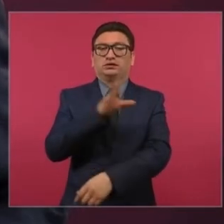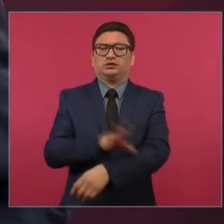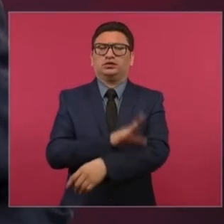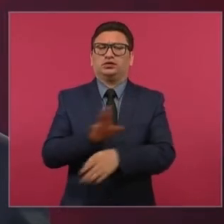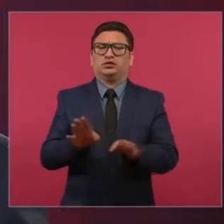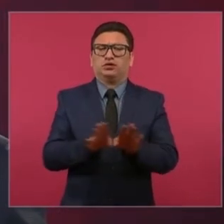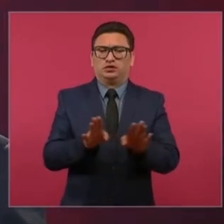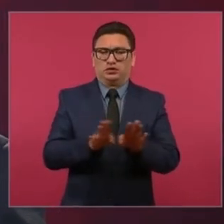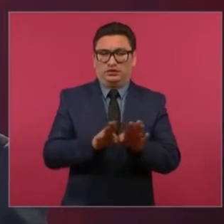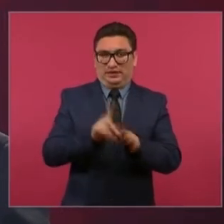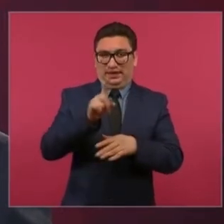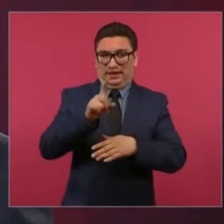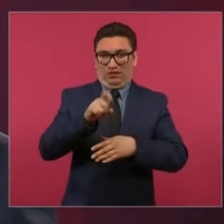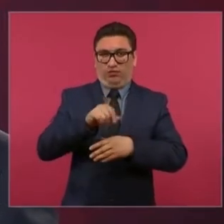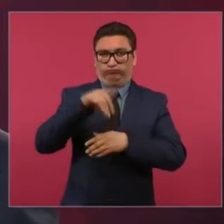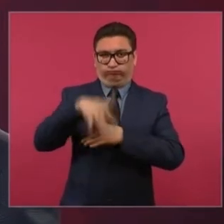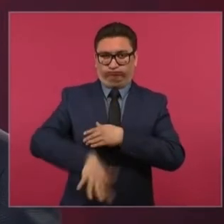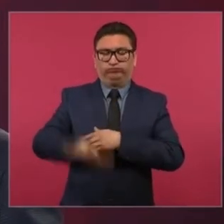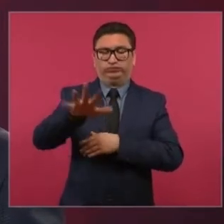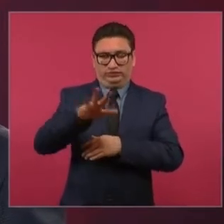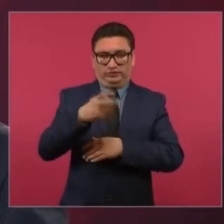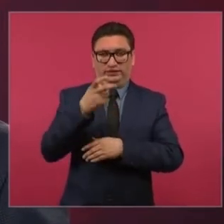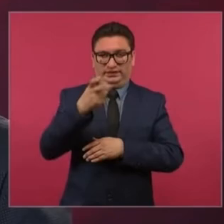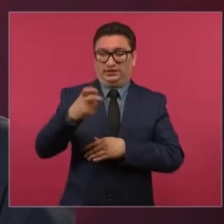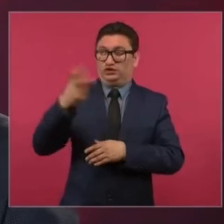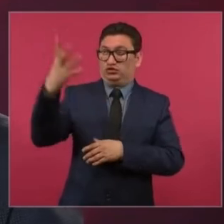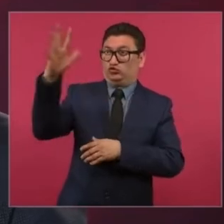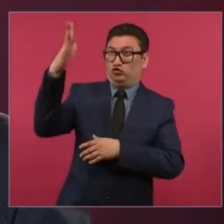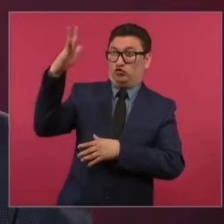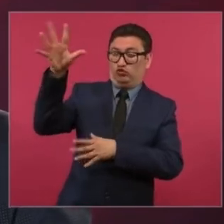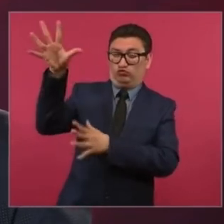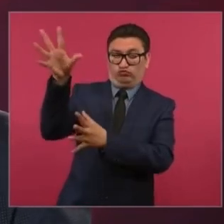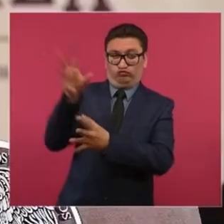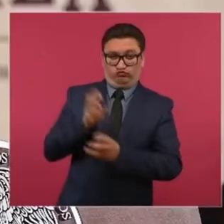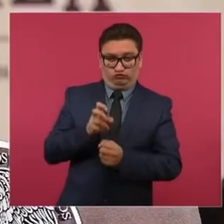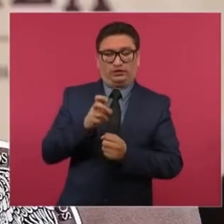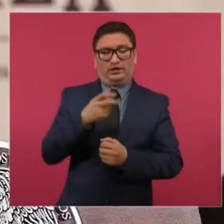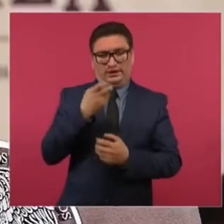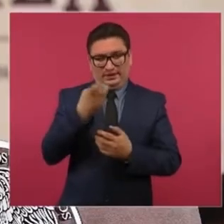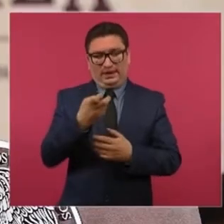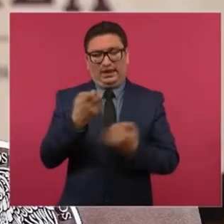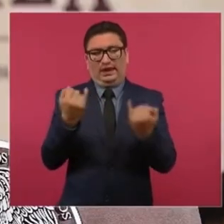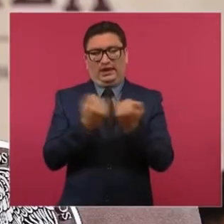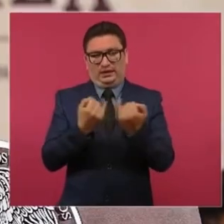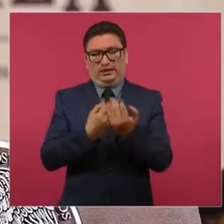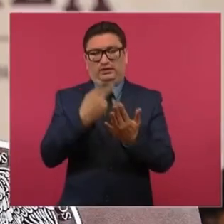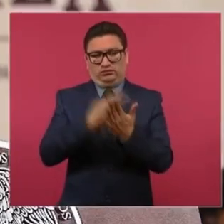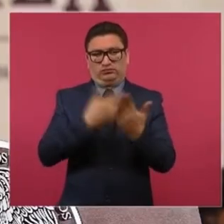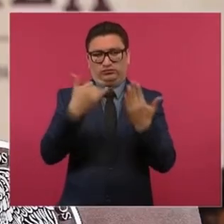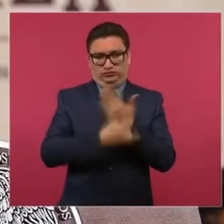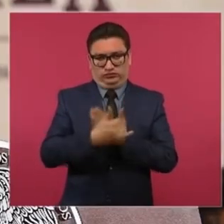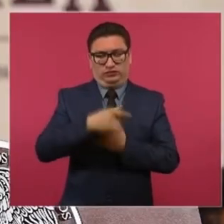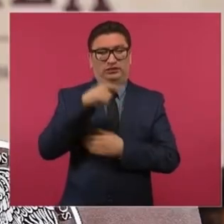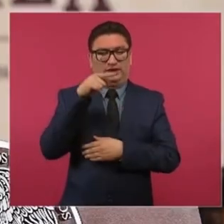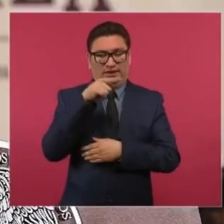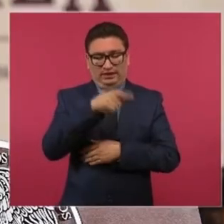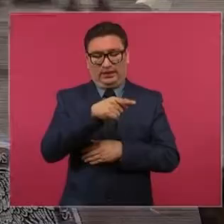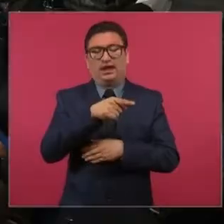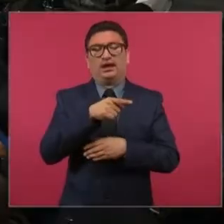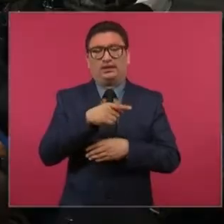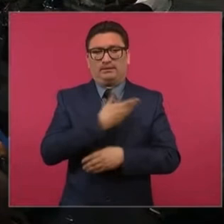produce el agua con fotovoltaicos, que es un proyecto que el presidente ha ordenado que se estudie,